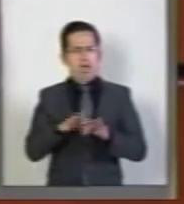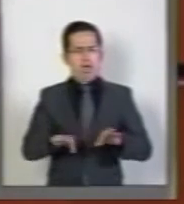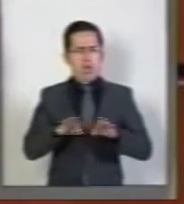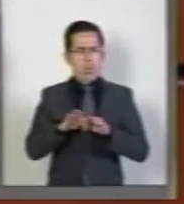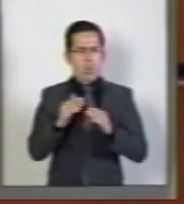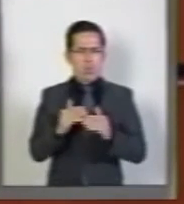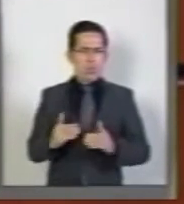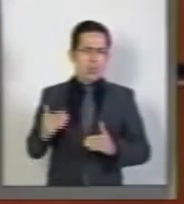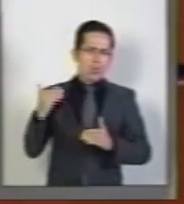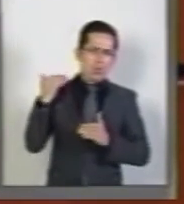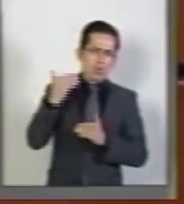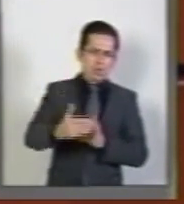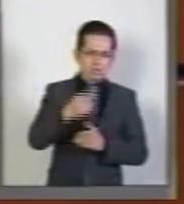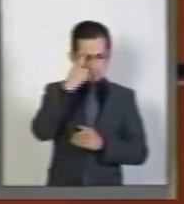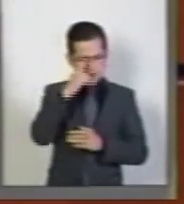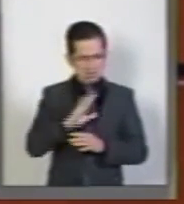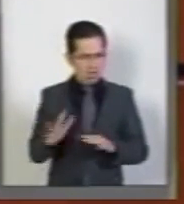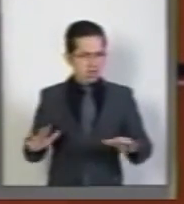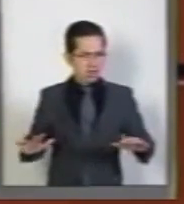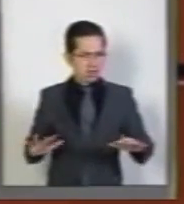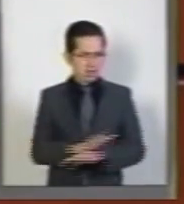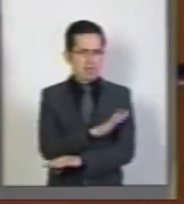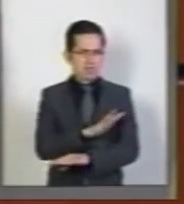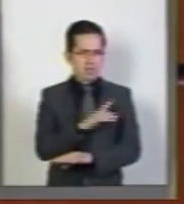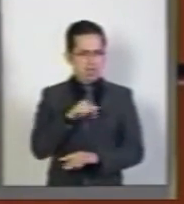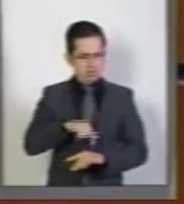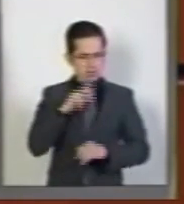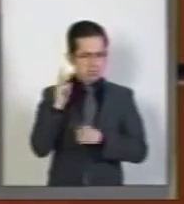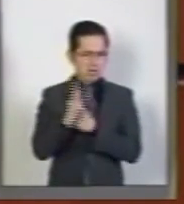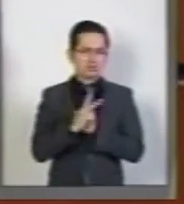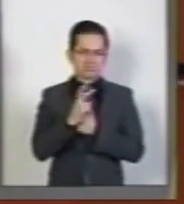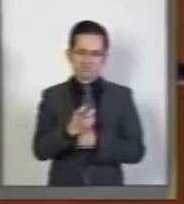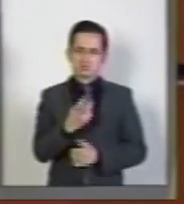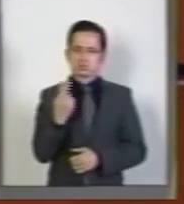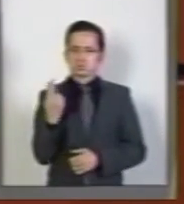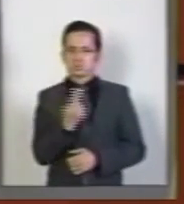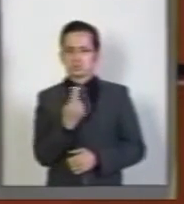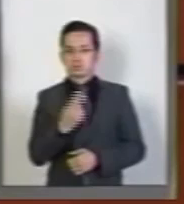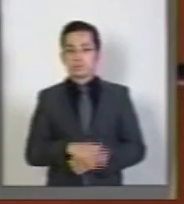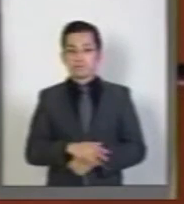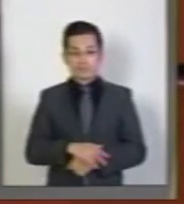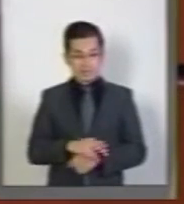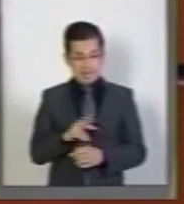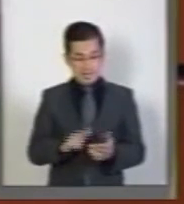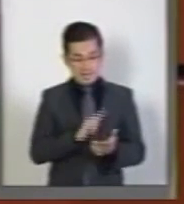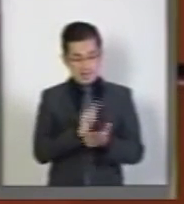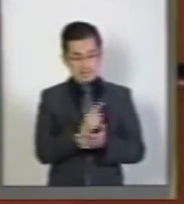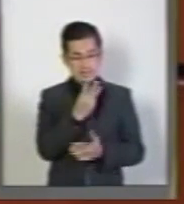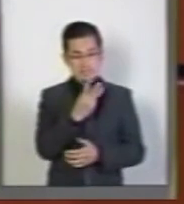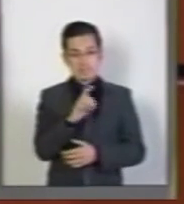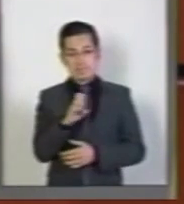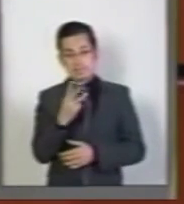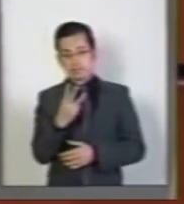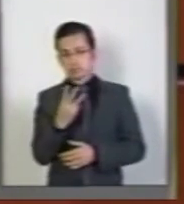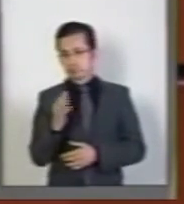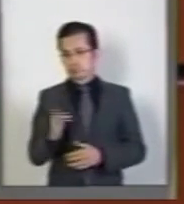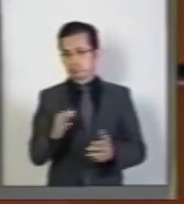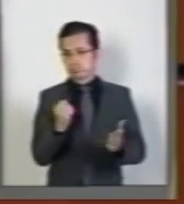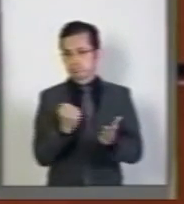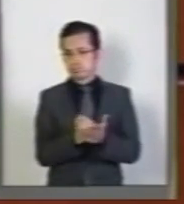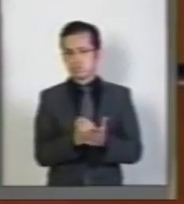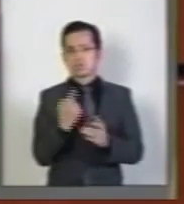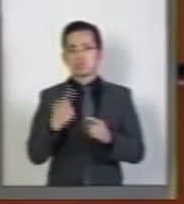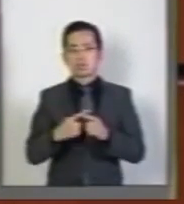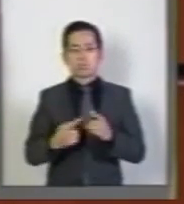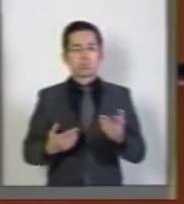en la transformación urgente que el país exige. La aprobación de la Ley 3 de 3, tal y como fue propuesta por más